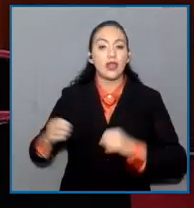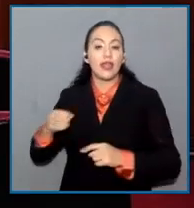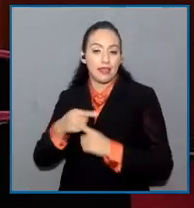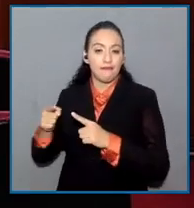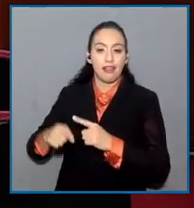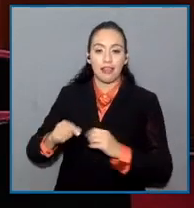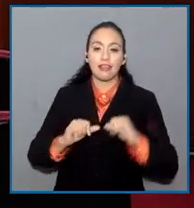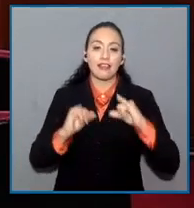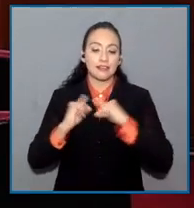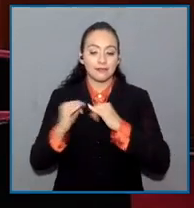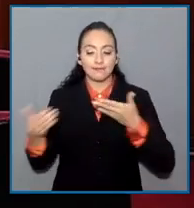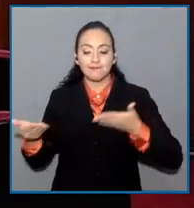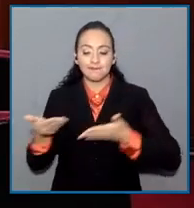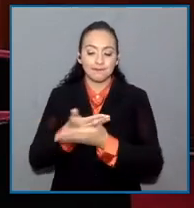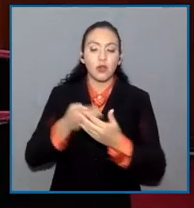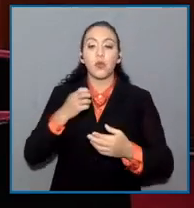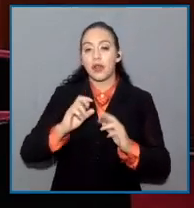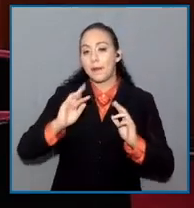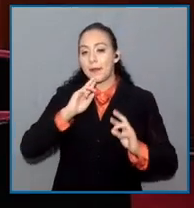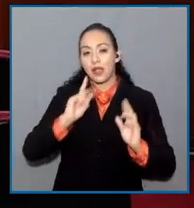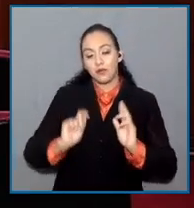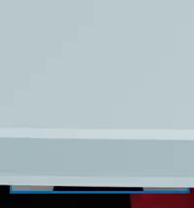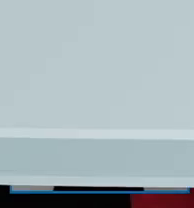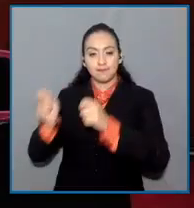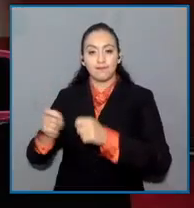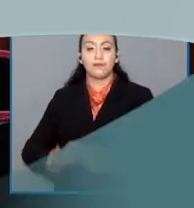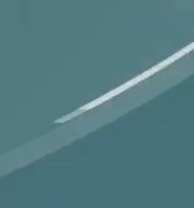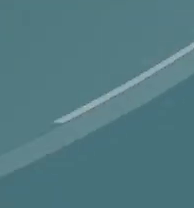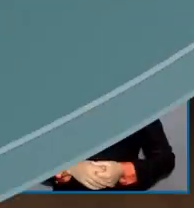Poder Judicial de la Federación, Mario López Peña.